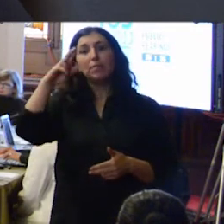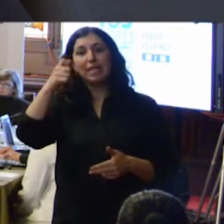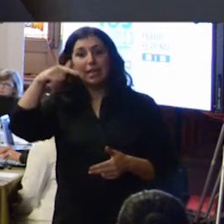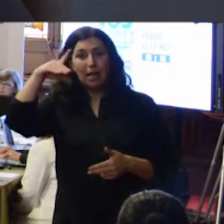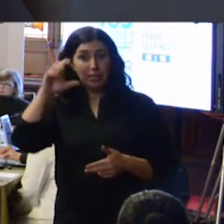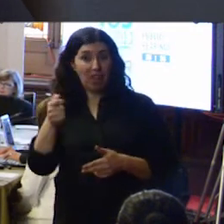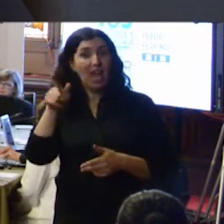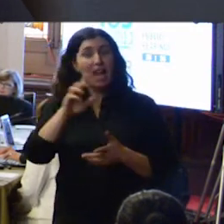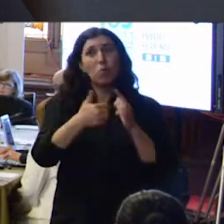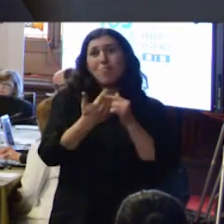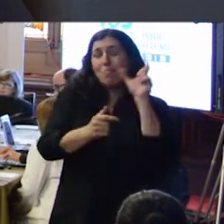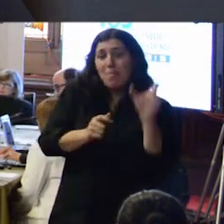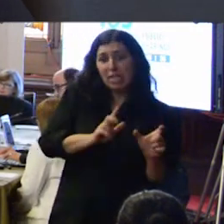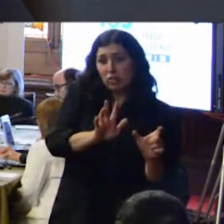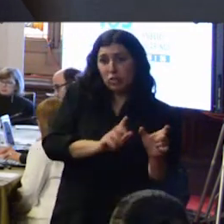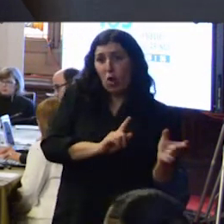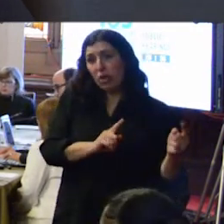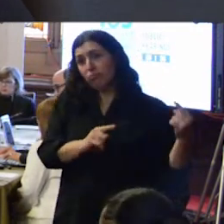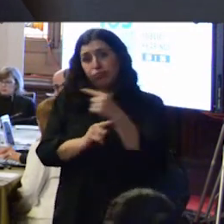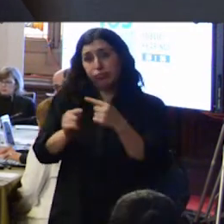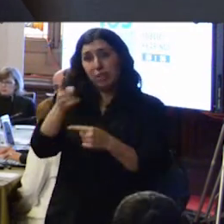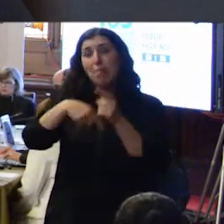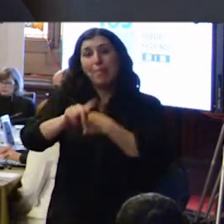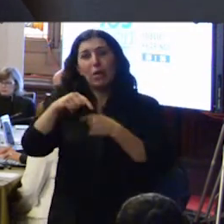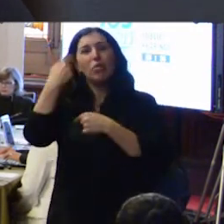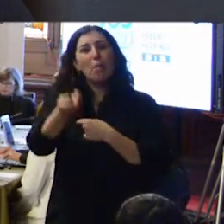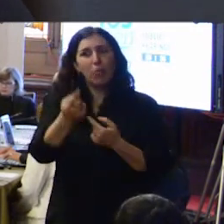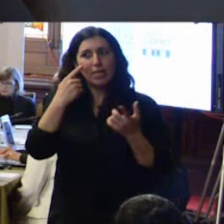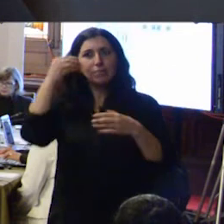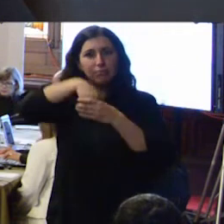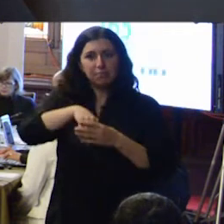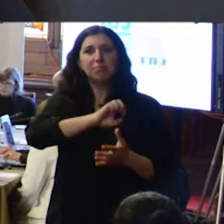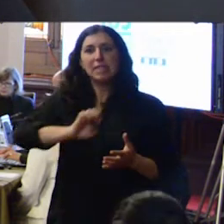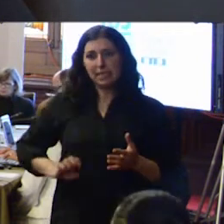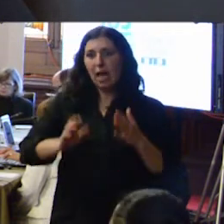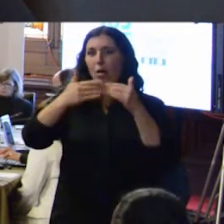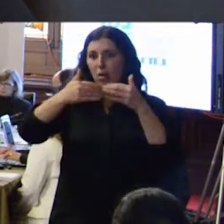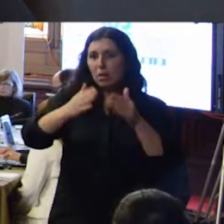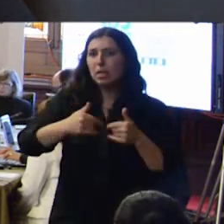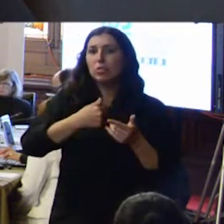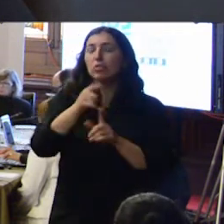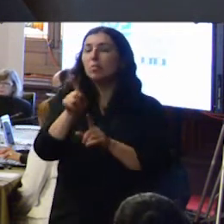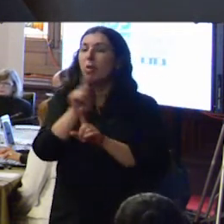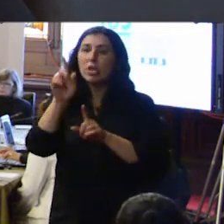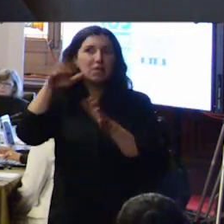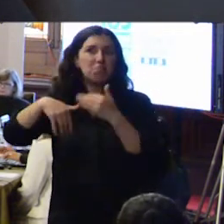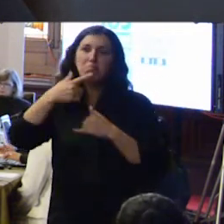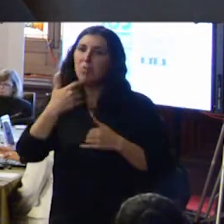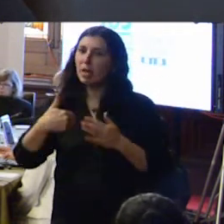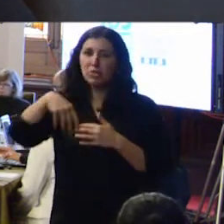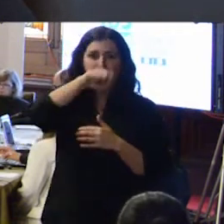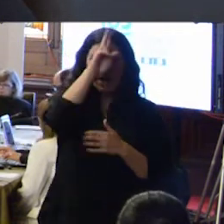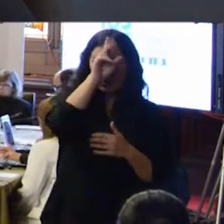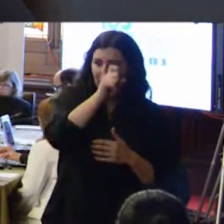particular, la atención que se le dio posteriormente por parte del Estado no fue adecuada. Él no fue trasladado al hospital inmediatamente, a pesar